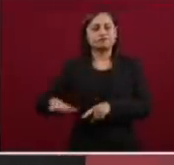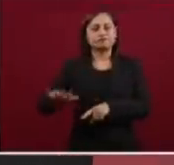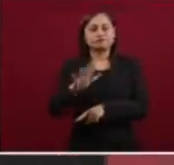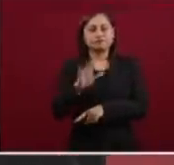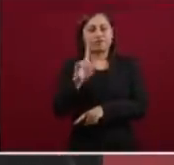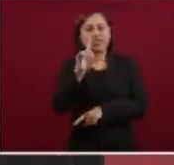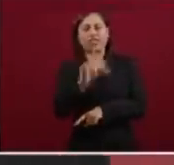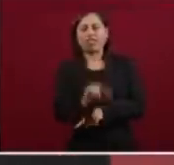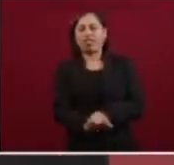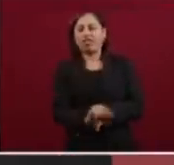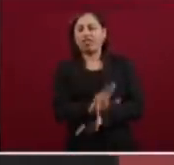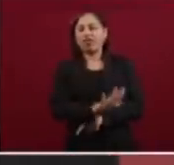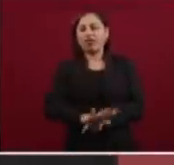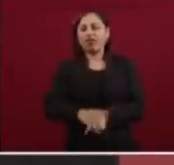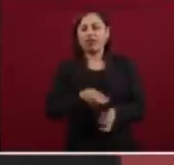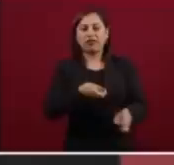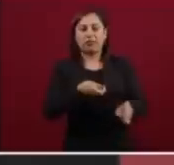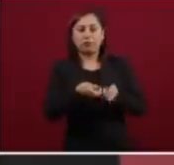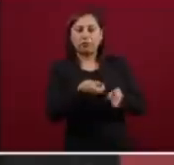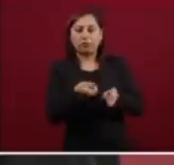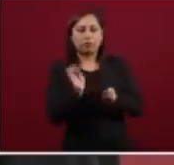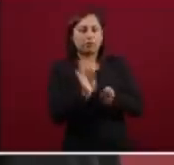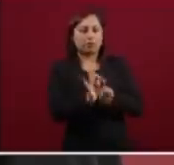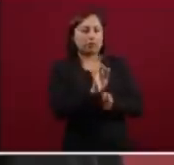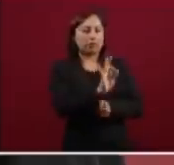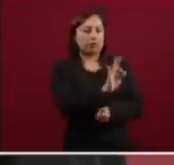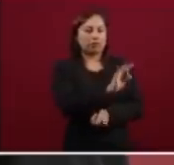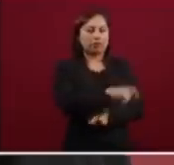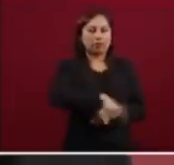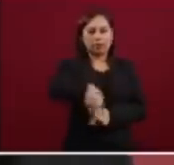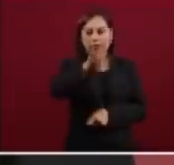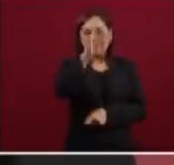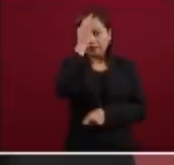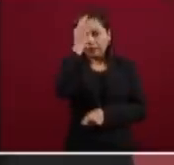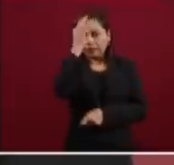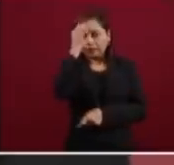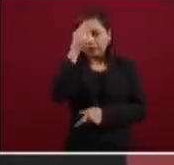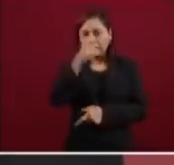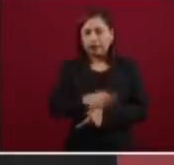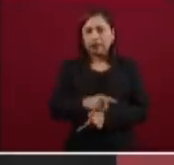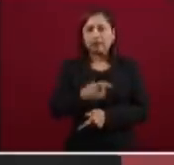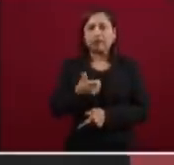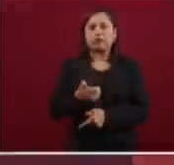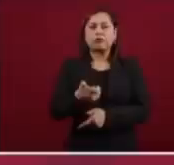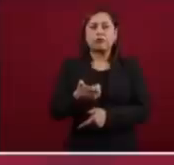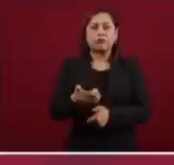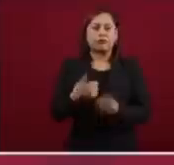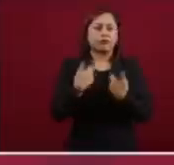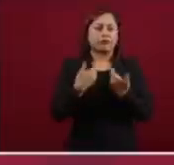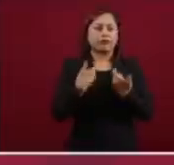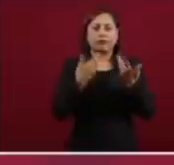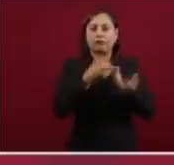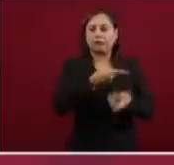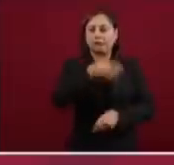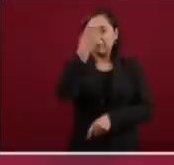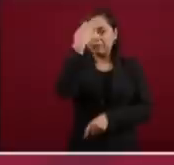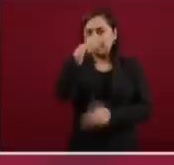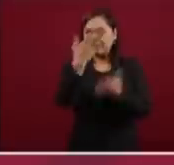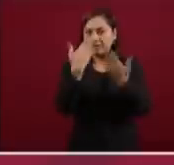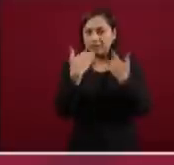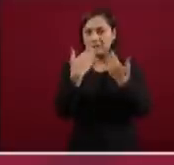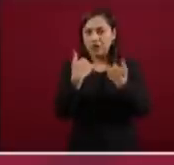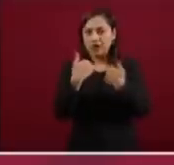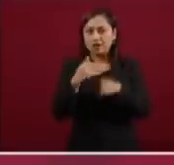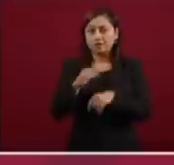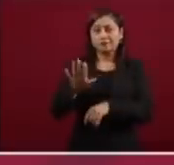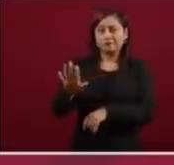lo consideran manipulable menor de edad y no ya no está así ya